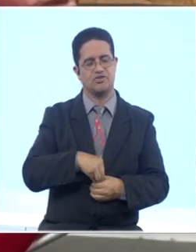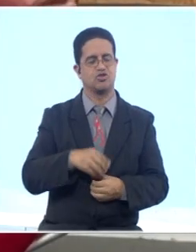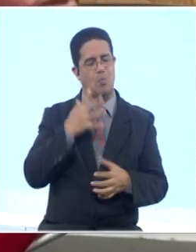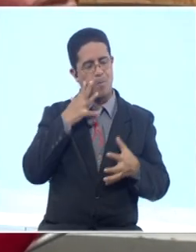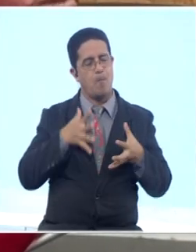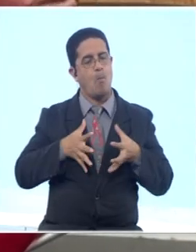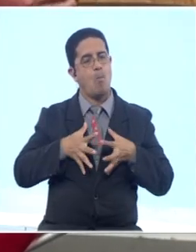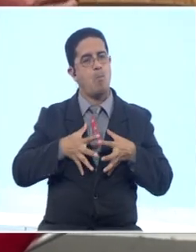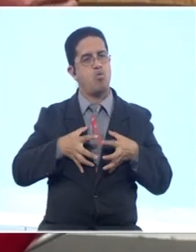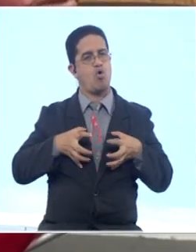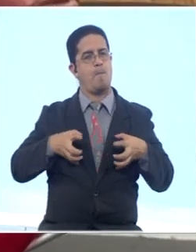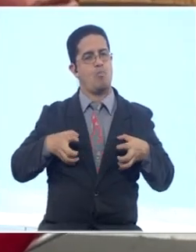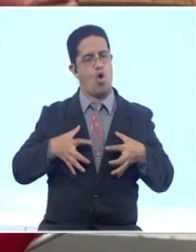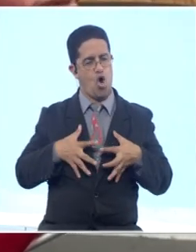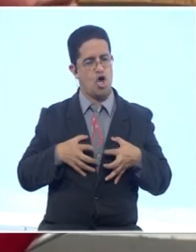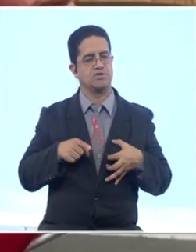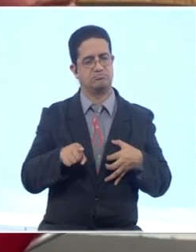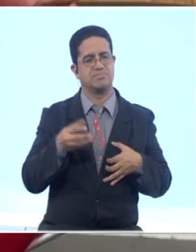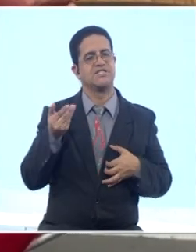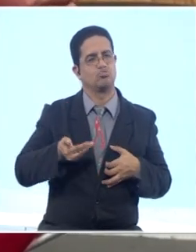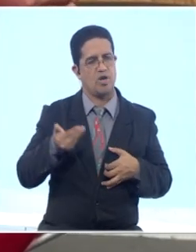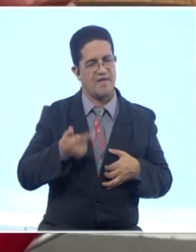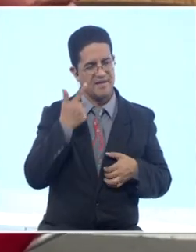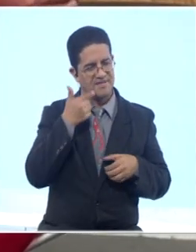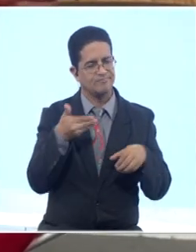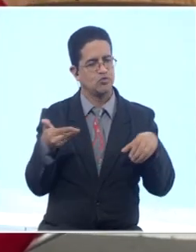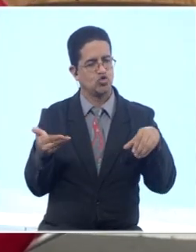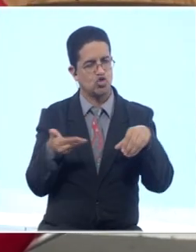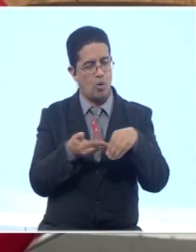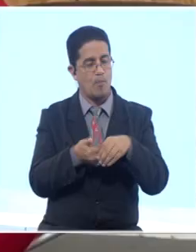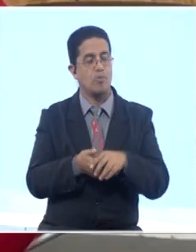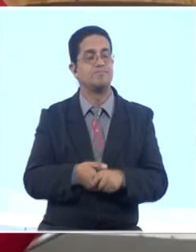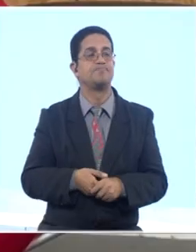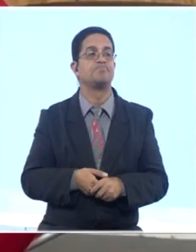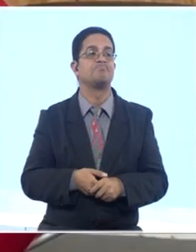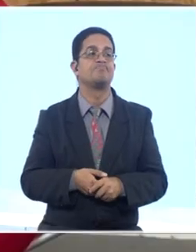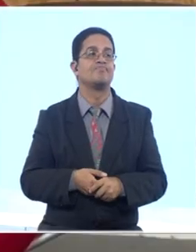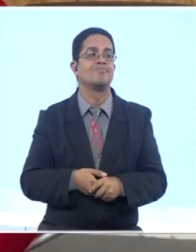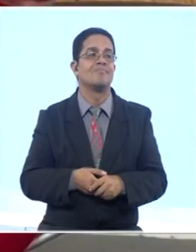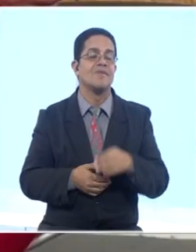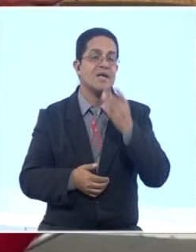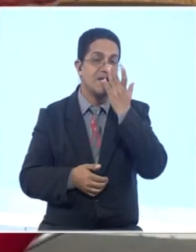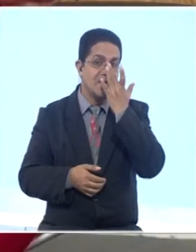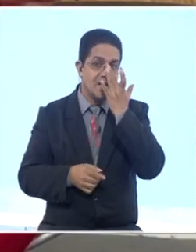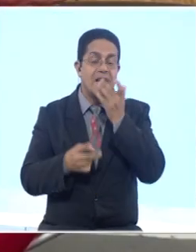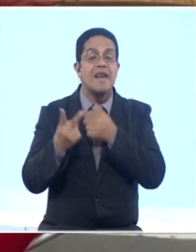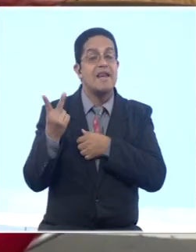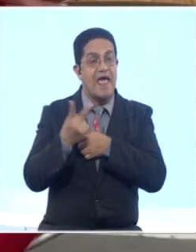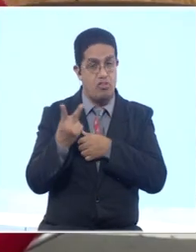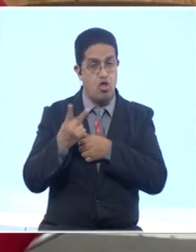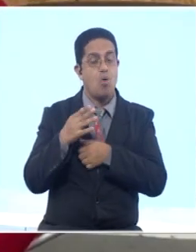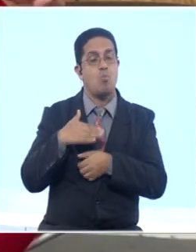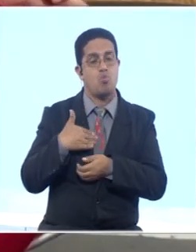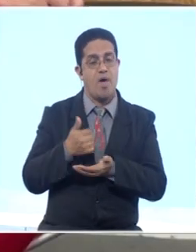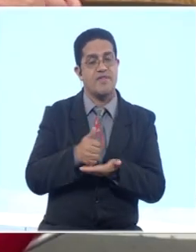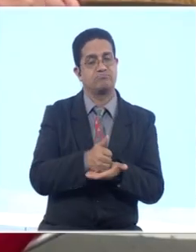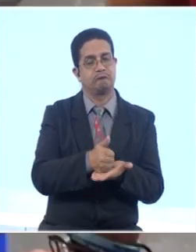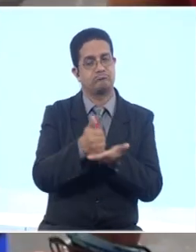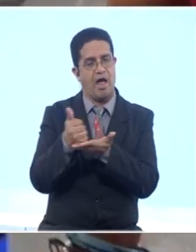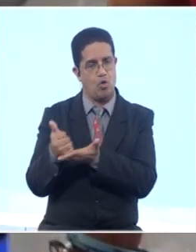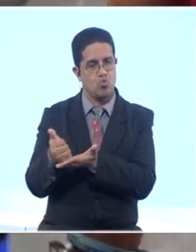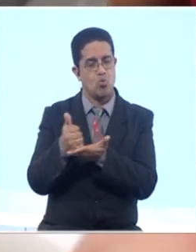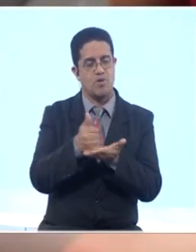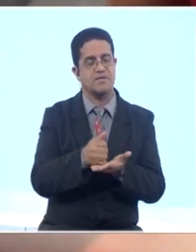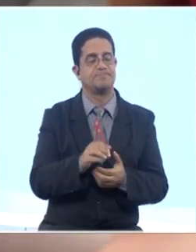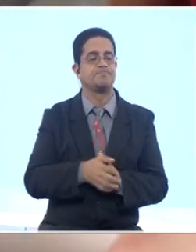pulmón también, que es muy importante en la tomografía. Entonces, no son excluyentes, sin embargo, se complementan.